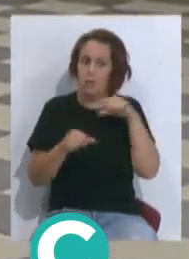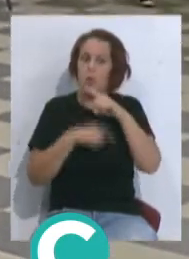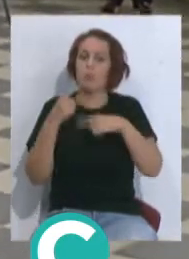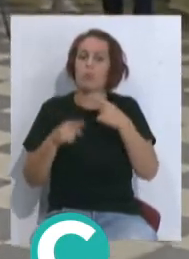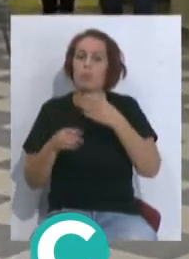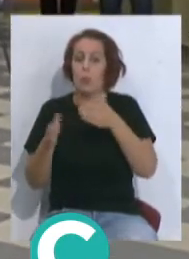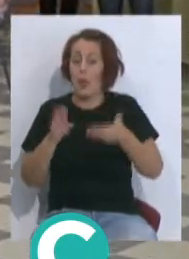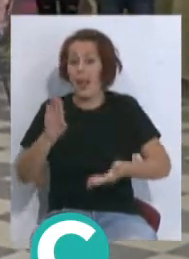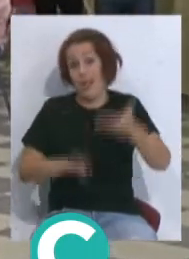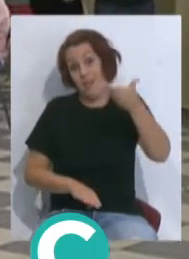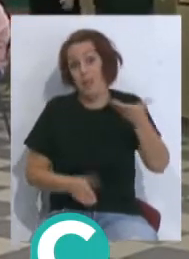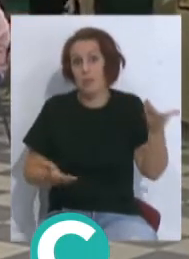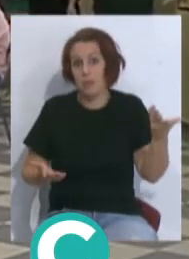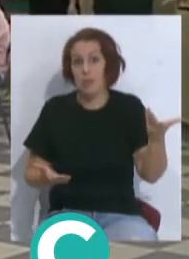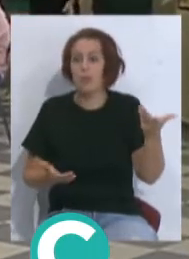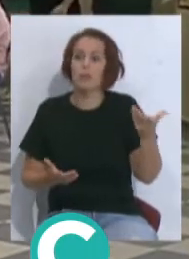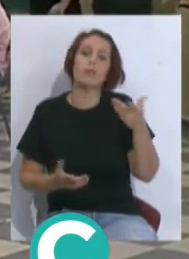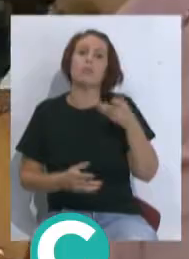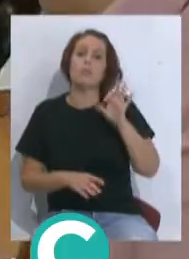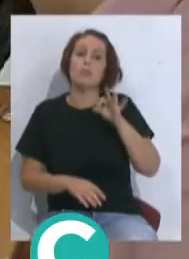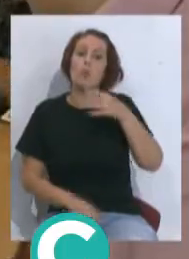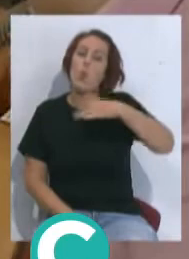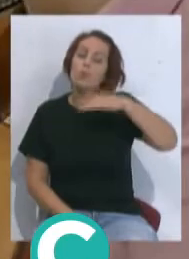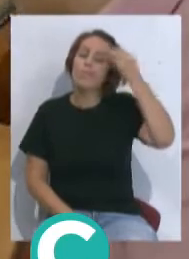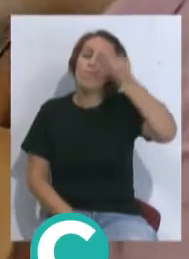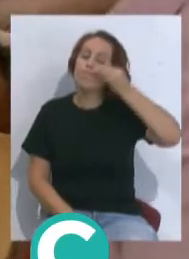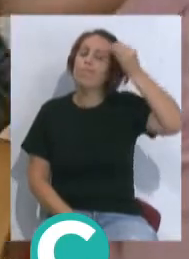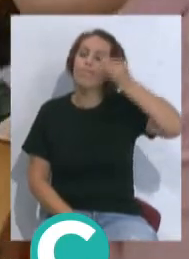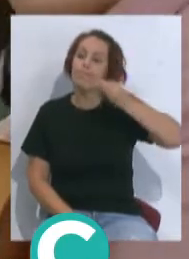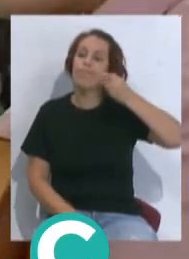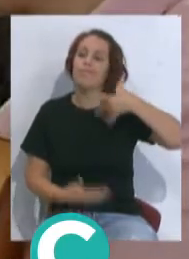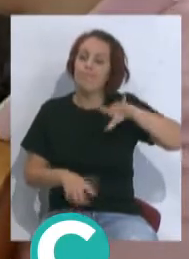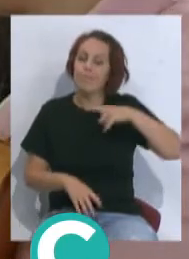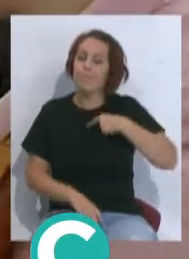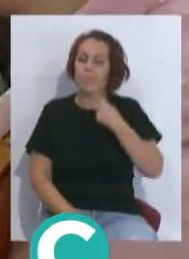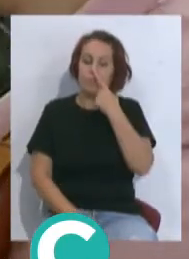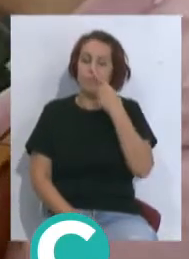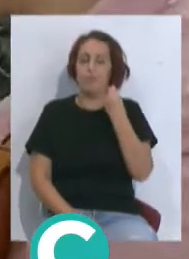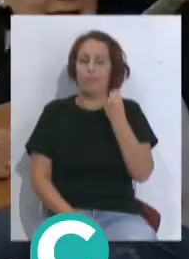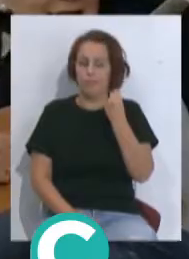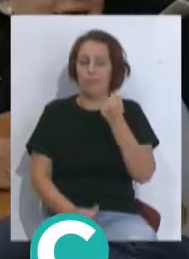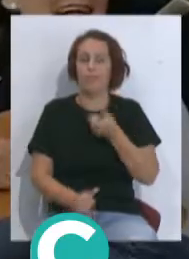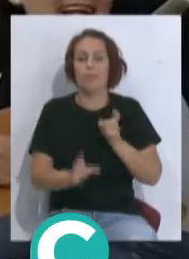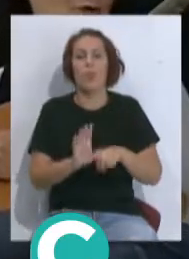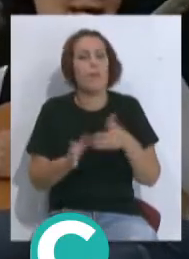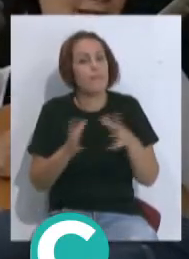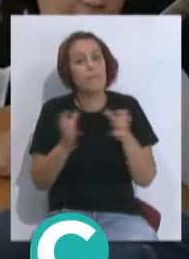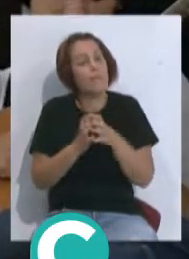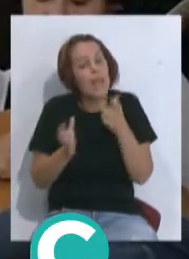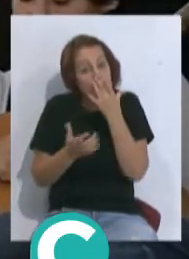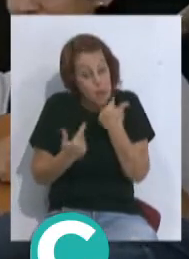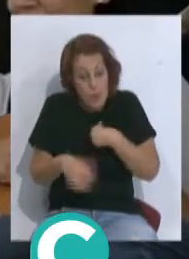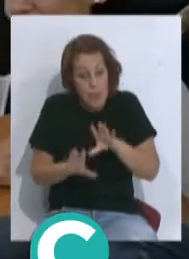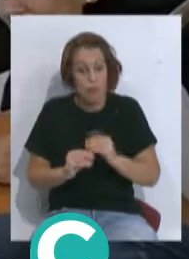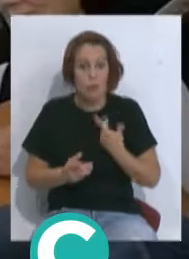después en esa época del concurso. Y es verdad que es el único que se lo está pensando. Y aún así, yo creo que también. Es que hay muchas ganas de carnaval, si yo lo